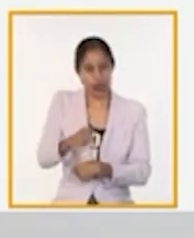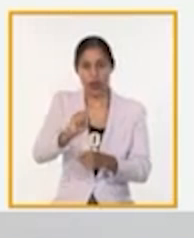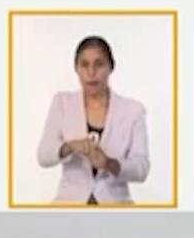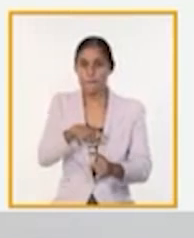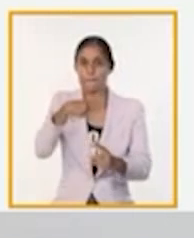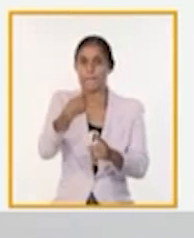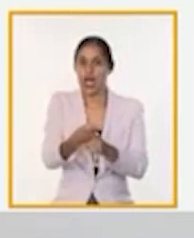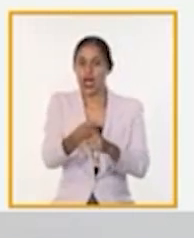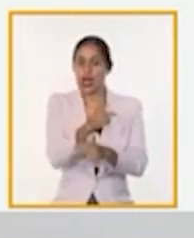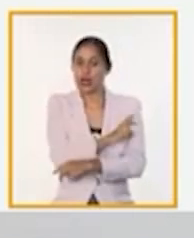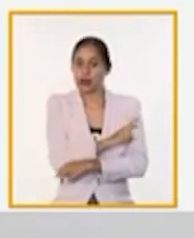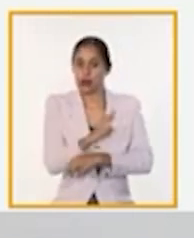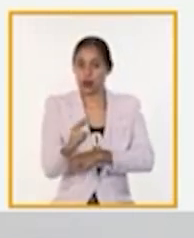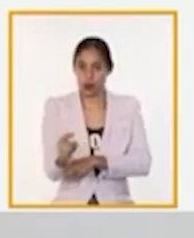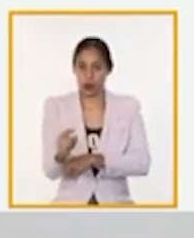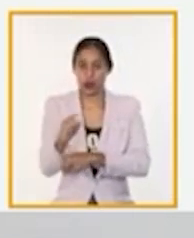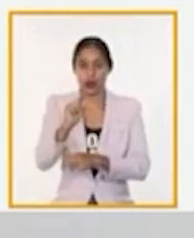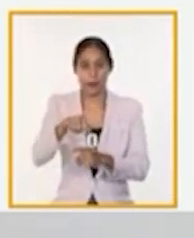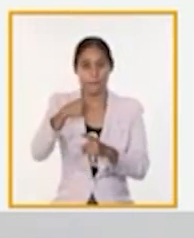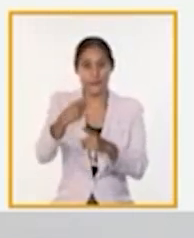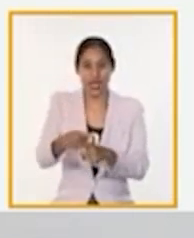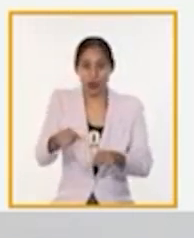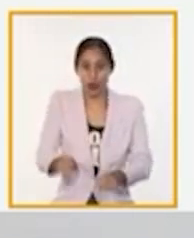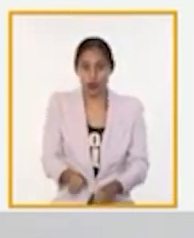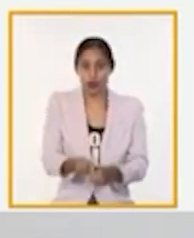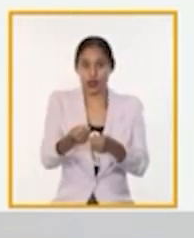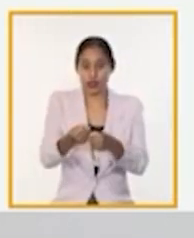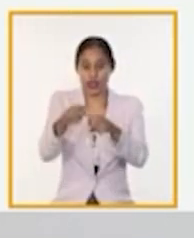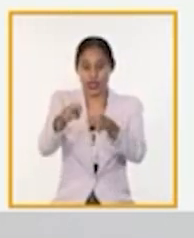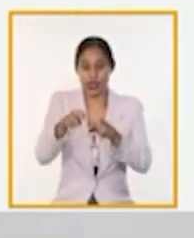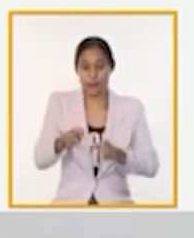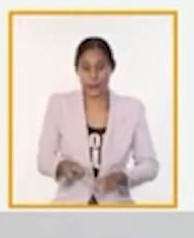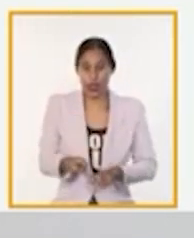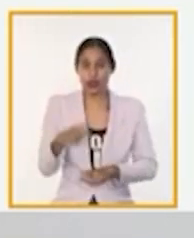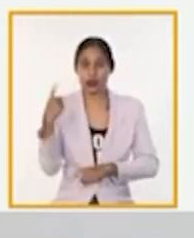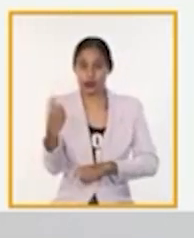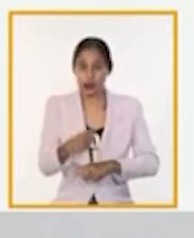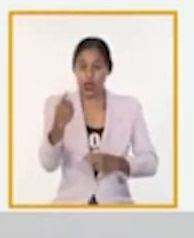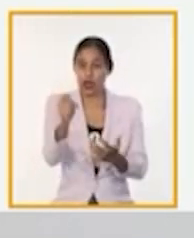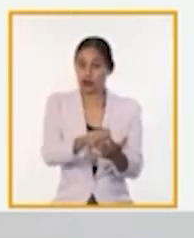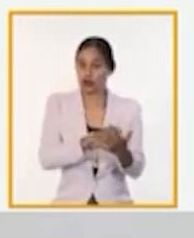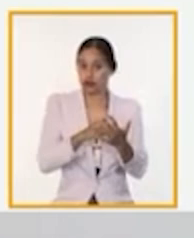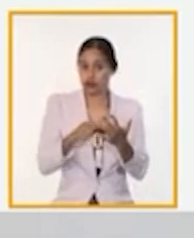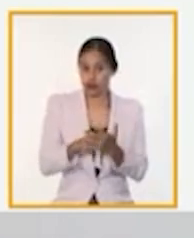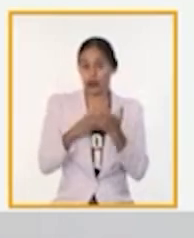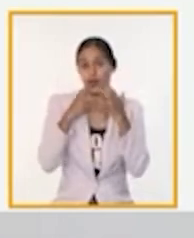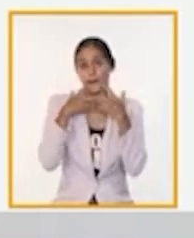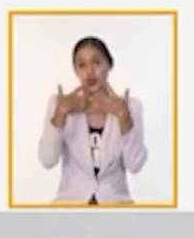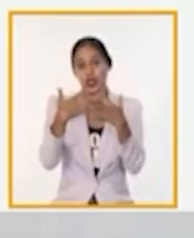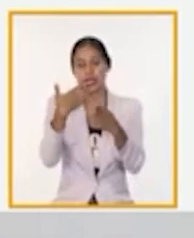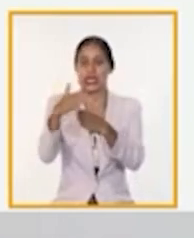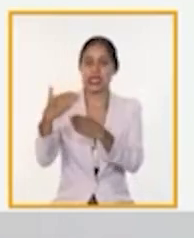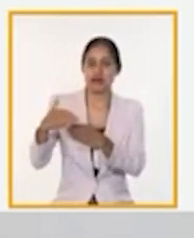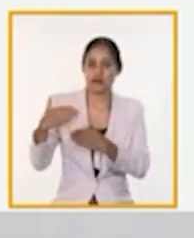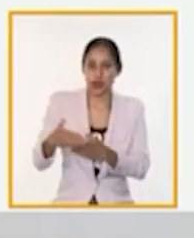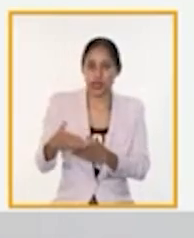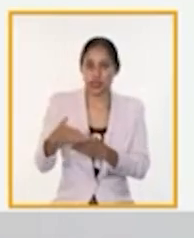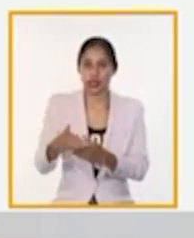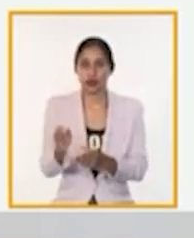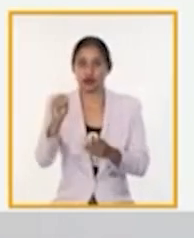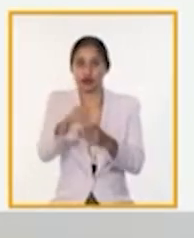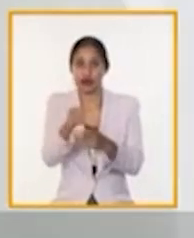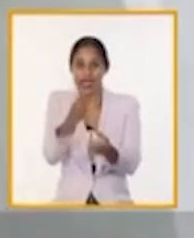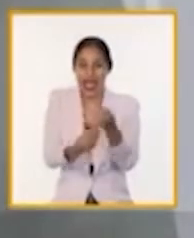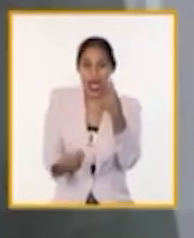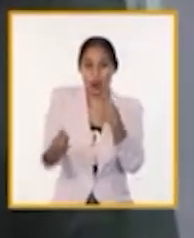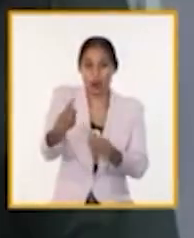república como puede ser la contraloría general la propia asamblea nacional del poder popular quienes ejercen las rectoría sobre eh sus